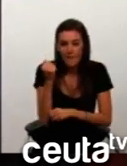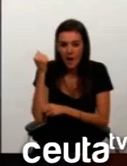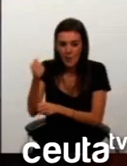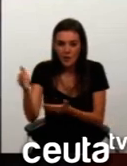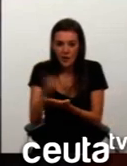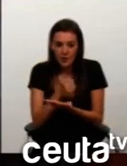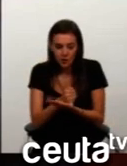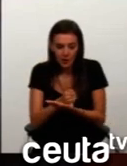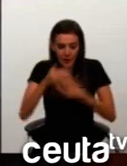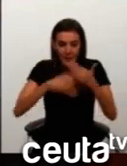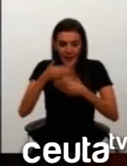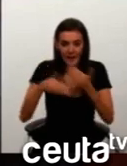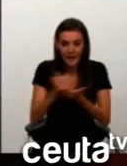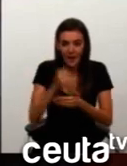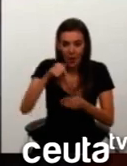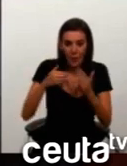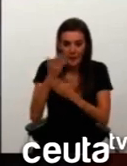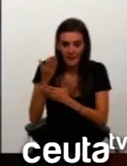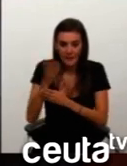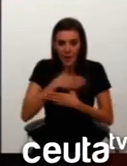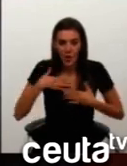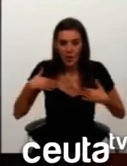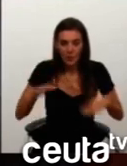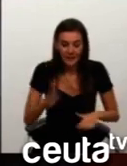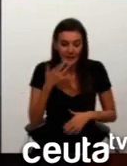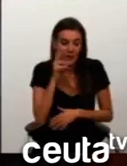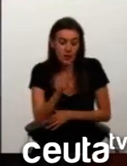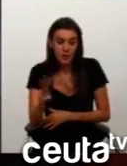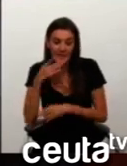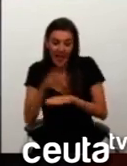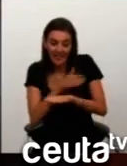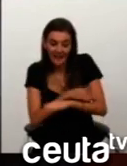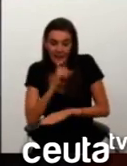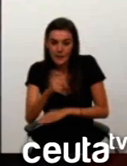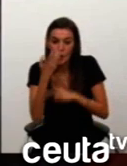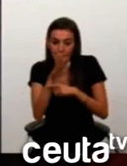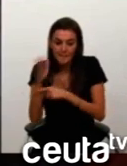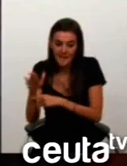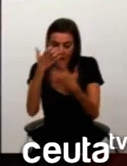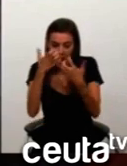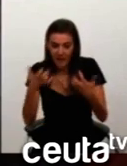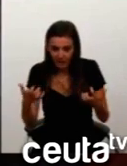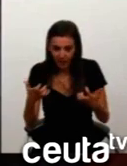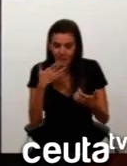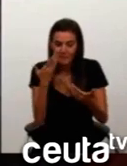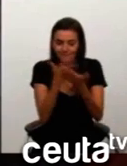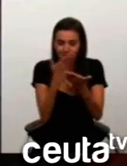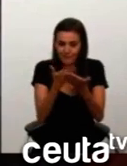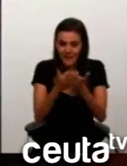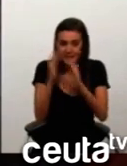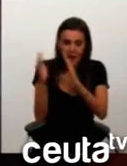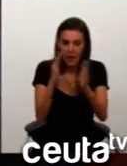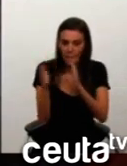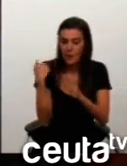pretende sacar adelante esta mañana. Como quiera, nosotros ya le adelanto que vamos a presentar alegaciones en ese periodo que se